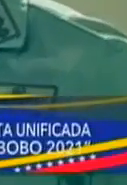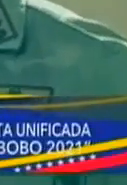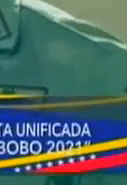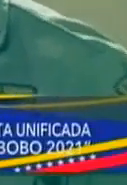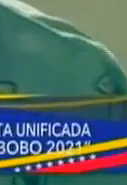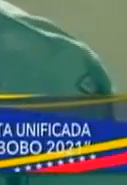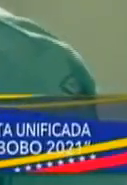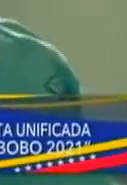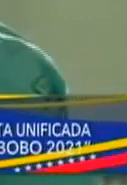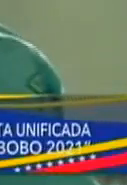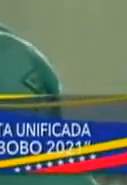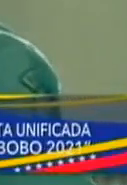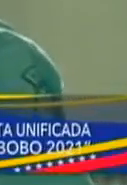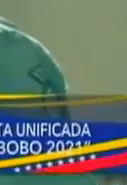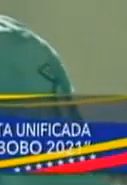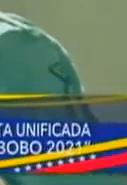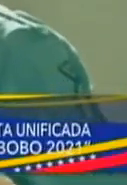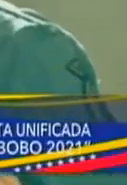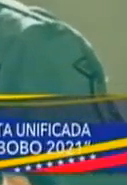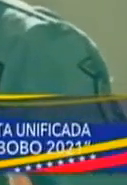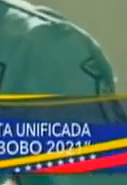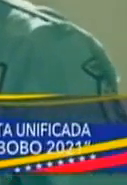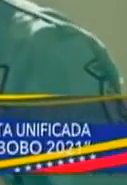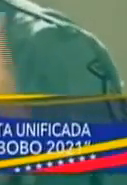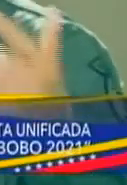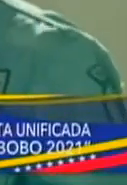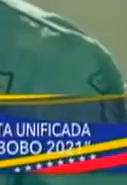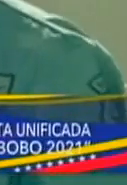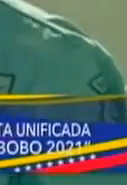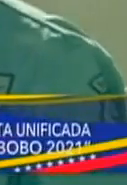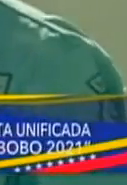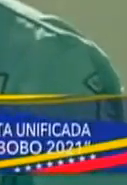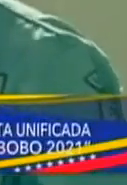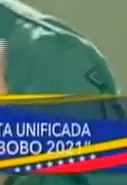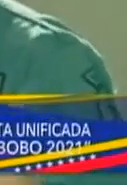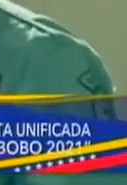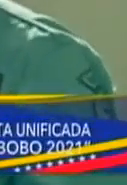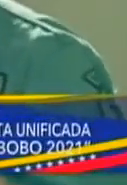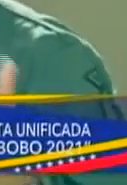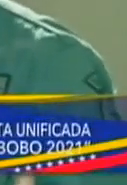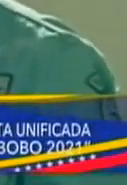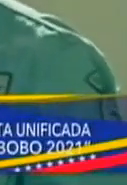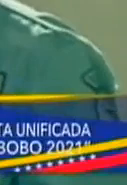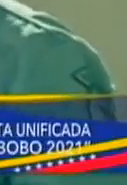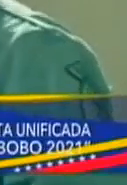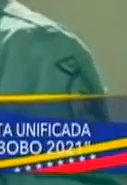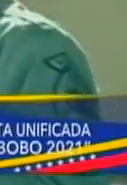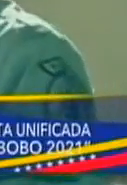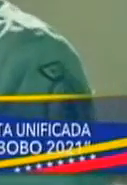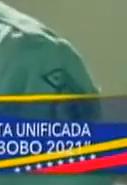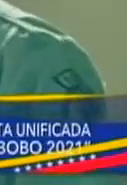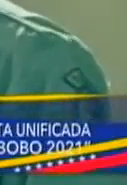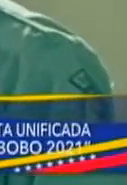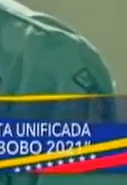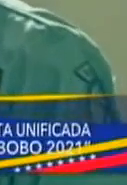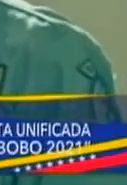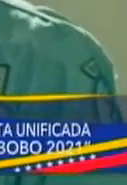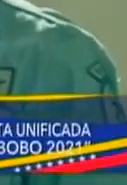cómo es importante este carácter del ejercicio, que además de ser un ejercicio unificado, de campaña, conjunto, es de carácter